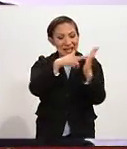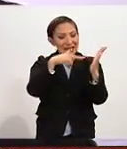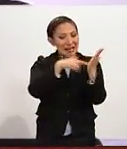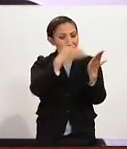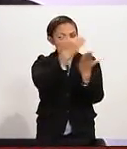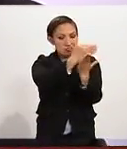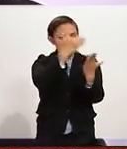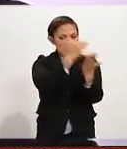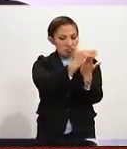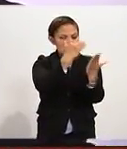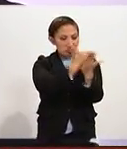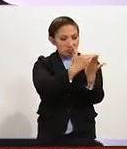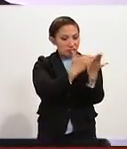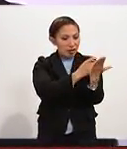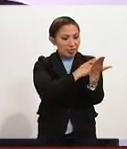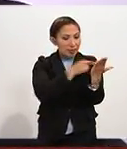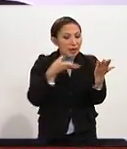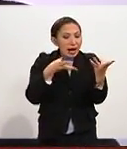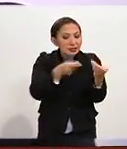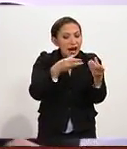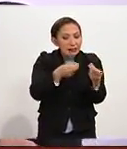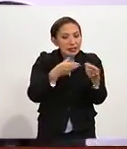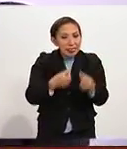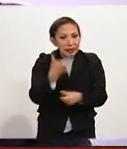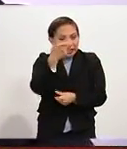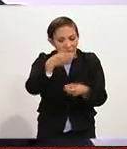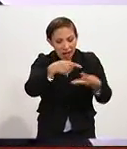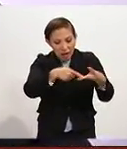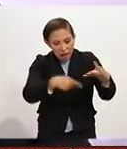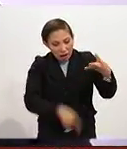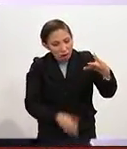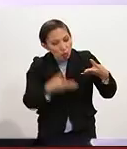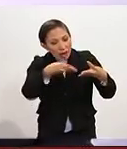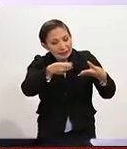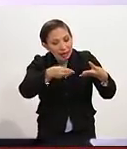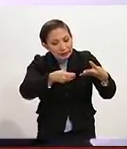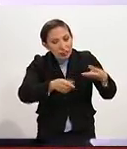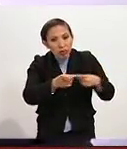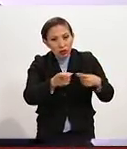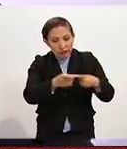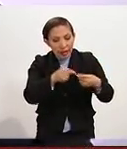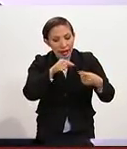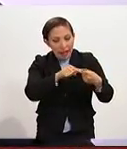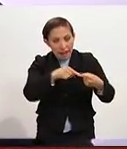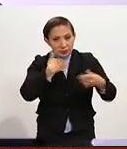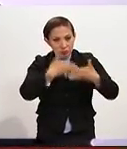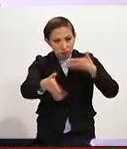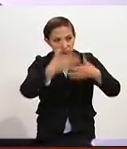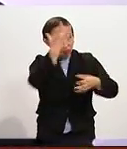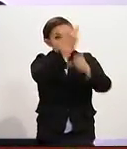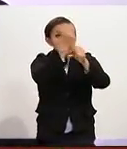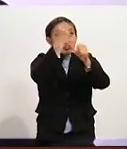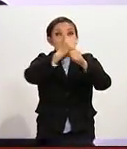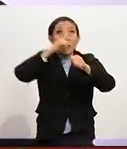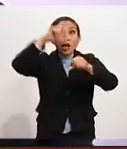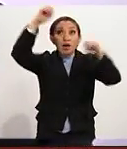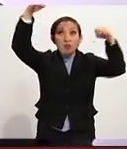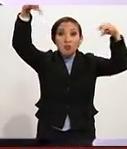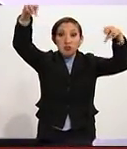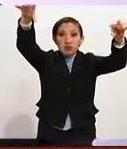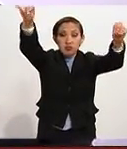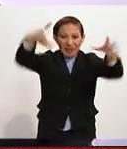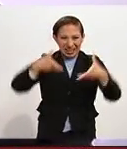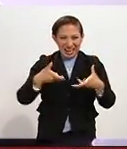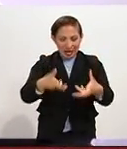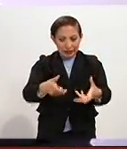van a enfocar los recursos en materia de eficiencia energética es en modernizar las lámparas de alumbrado